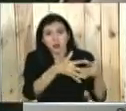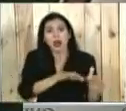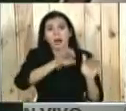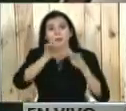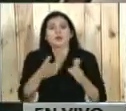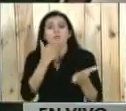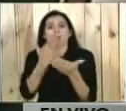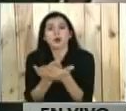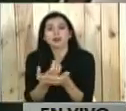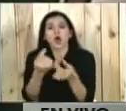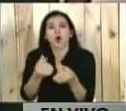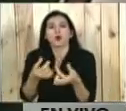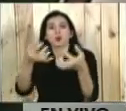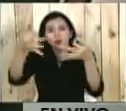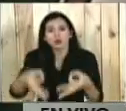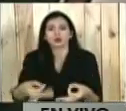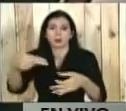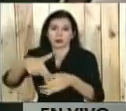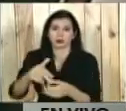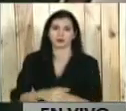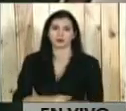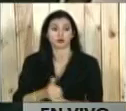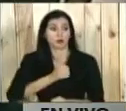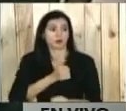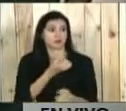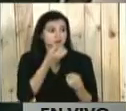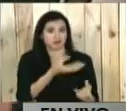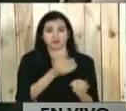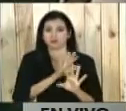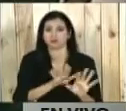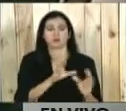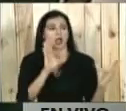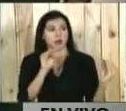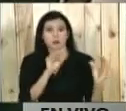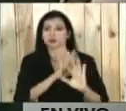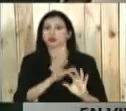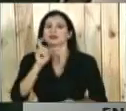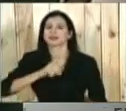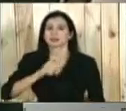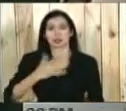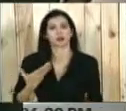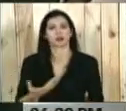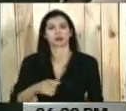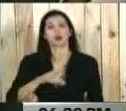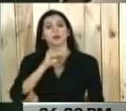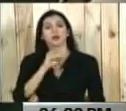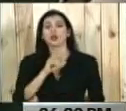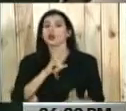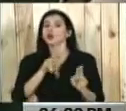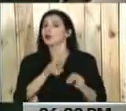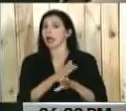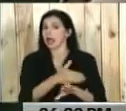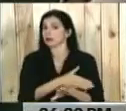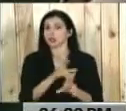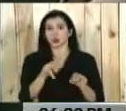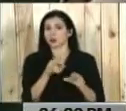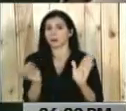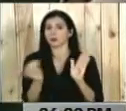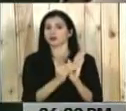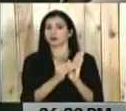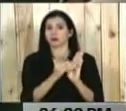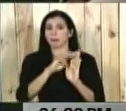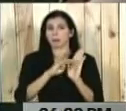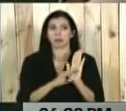y justos del petróleo. Es un tema que también aproveché para conversarlo. Es necesario conversarlo. Nunca lo habíamos tenido en la agenda. Y